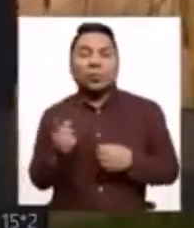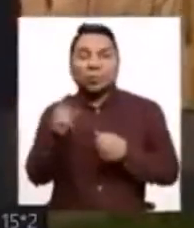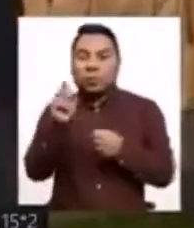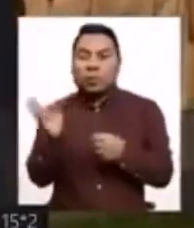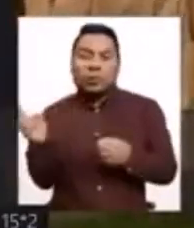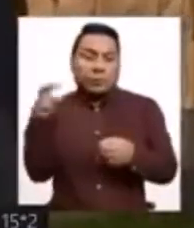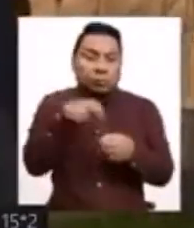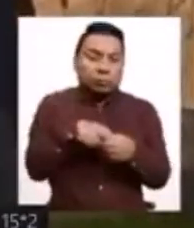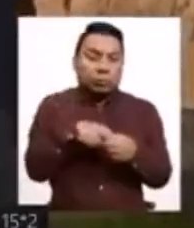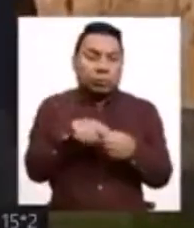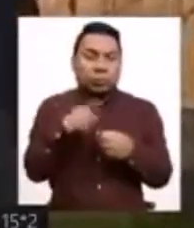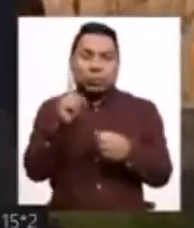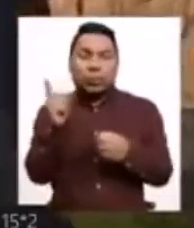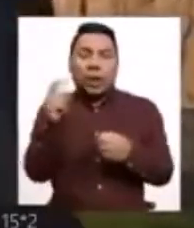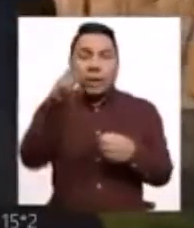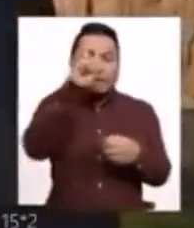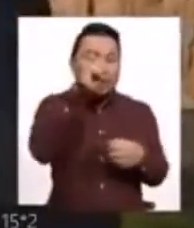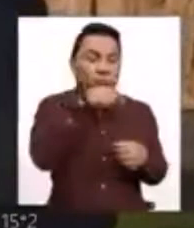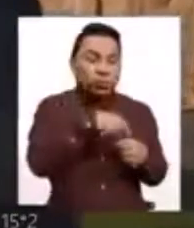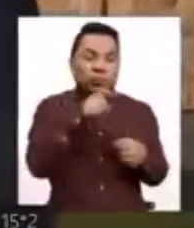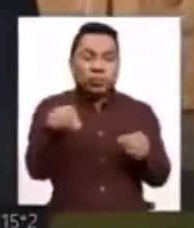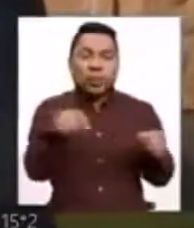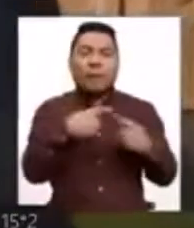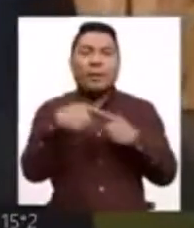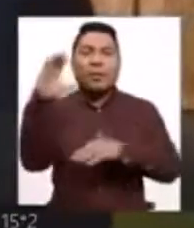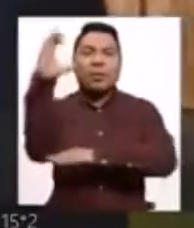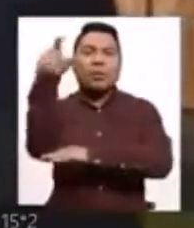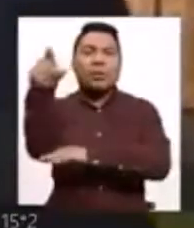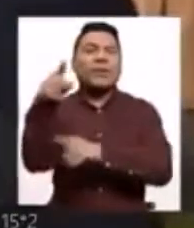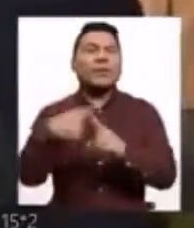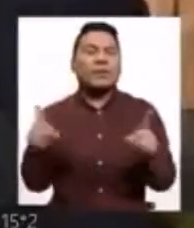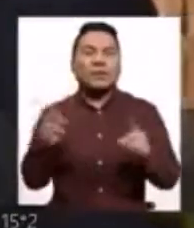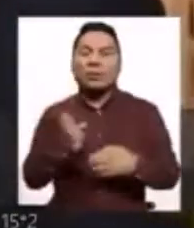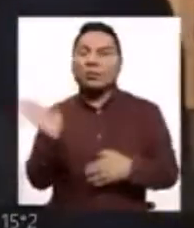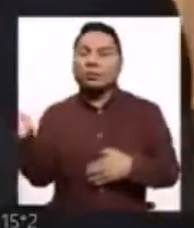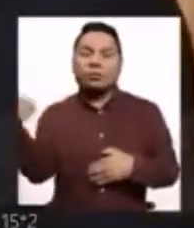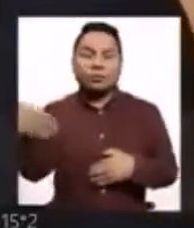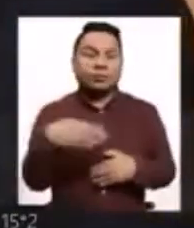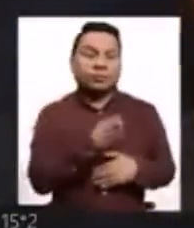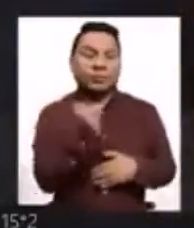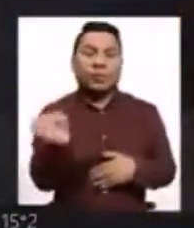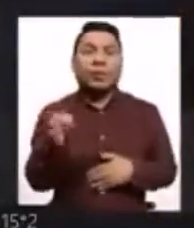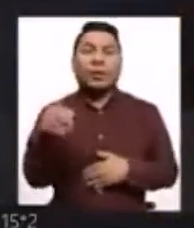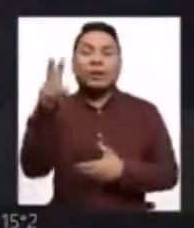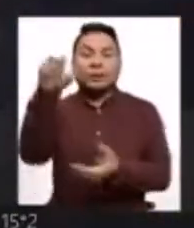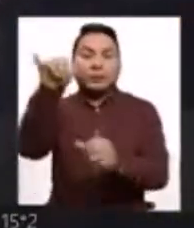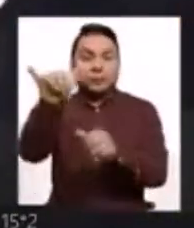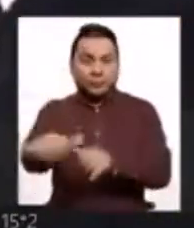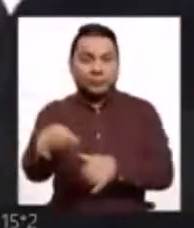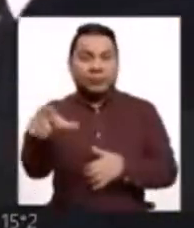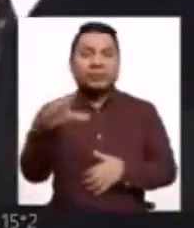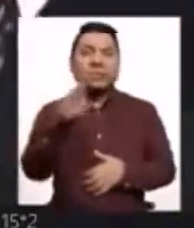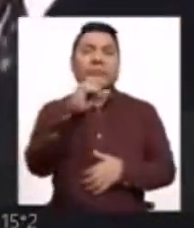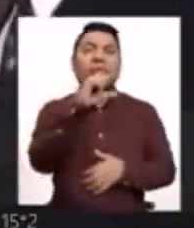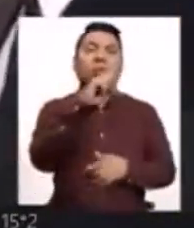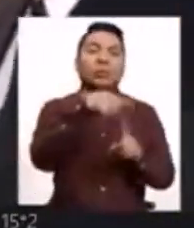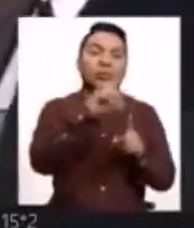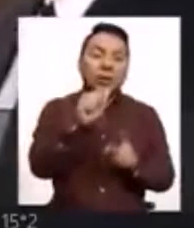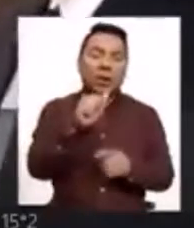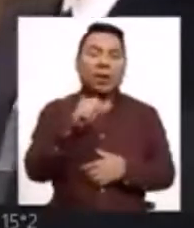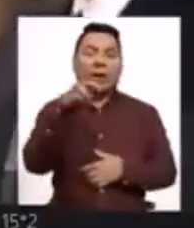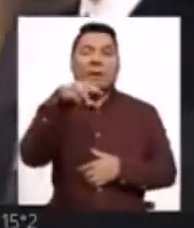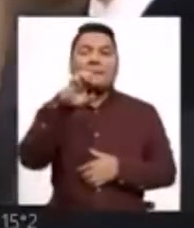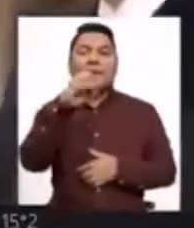también, exacto, viene solamente a Colombia, pero es una gira en el sentido que va a estar en Bogotá, va a estar en Villavicencio, en Medellín